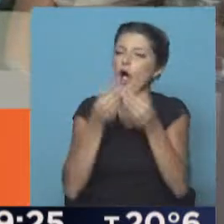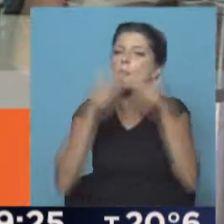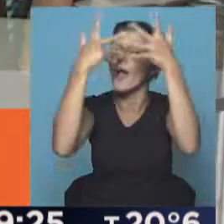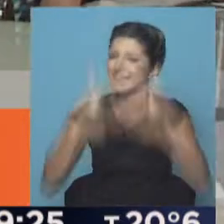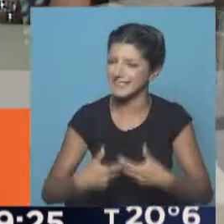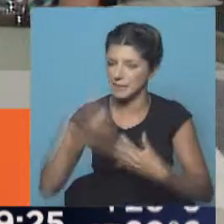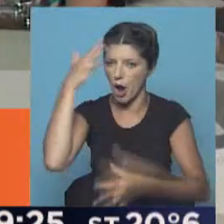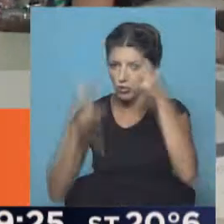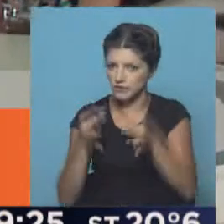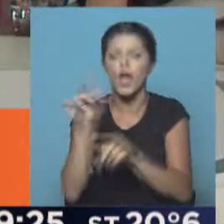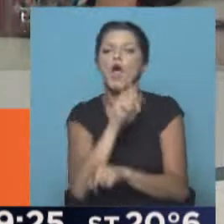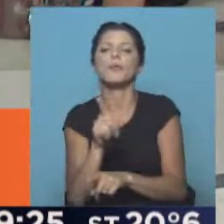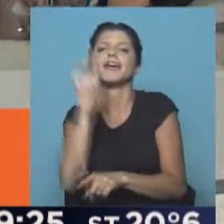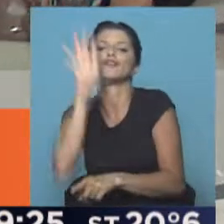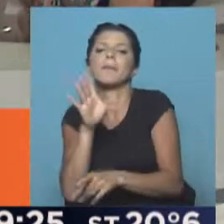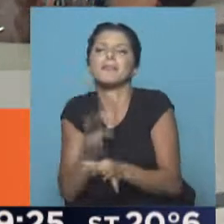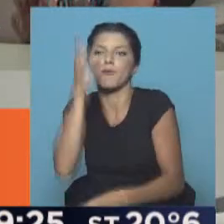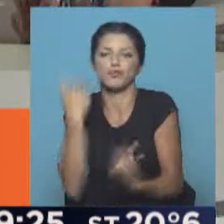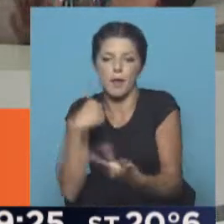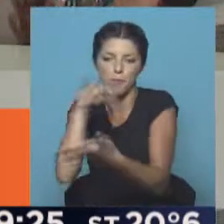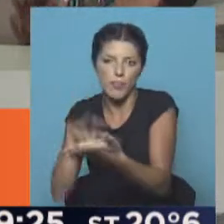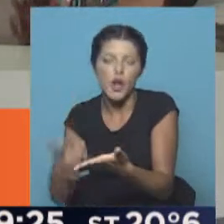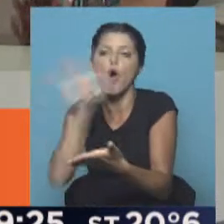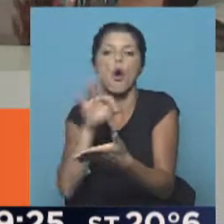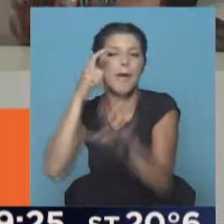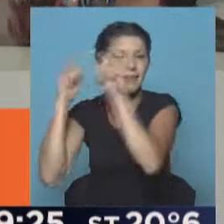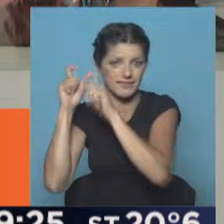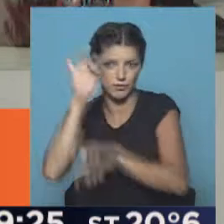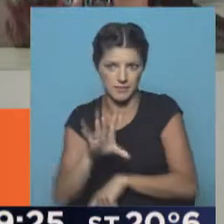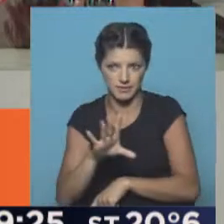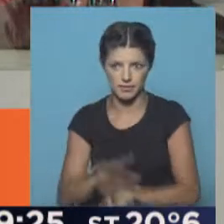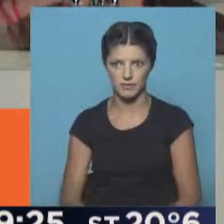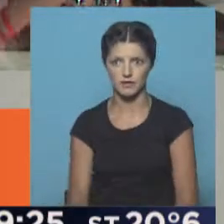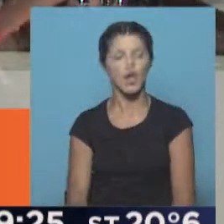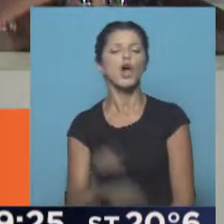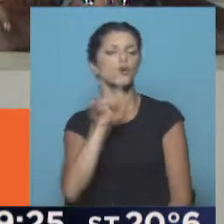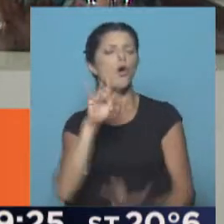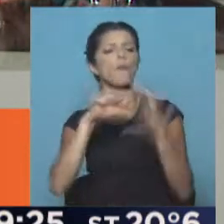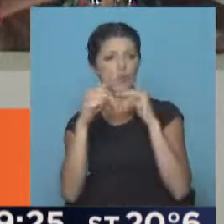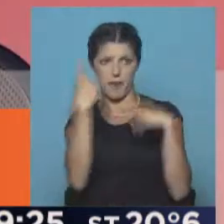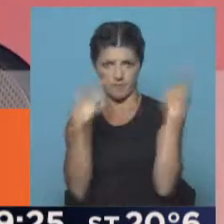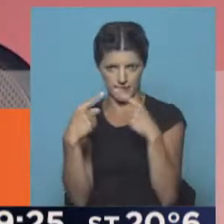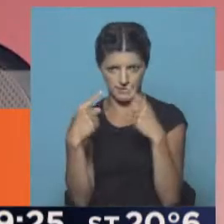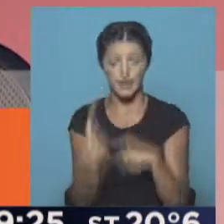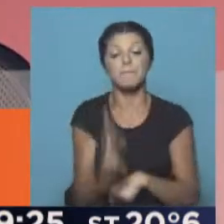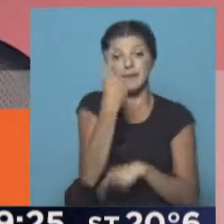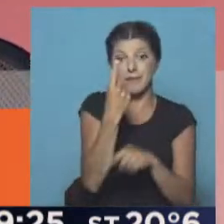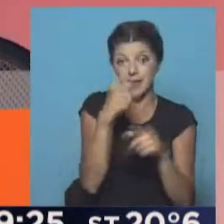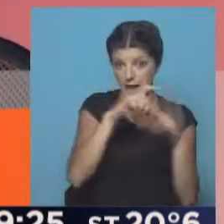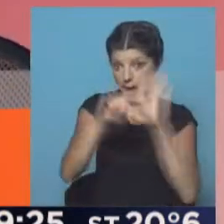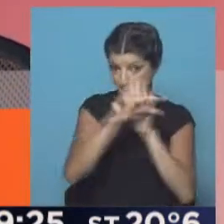libro académico ni solo cuenta casos. No, tiene distintas lecturas. Lo que tratamos tiene una primera parte teórica